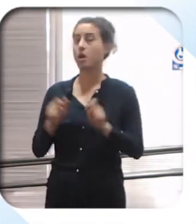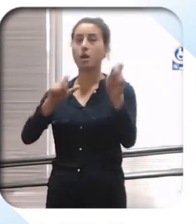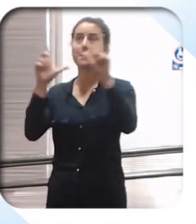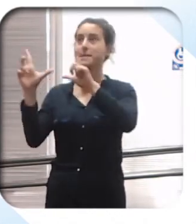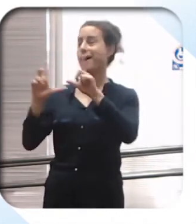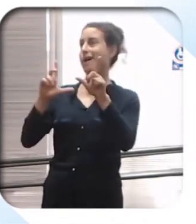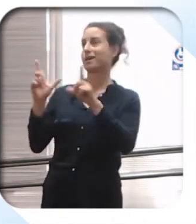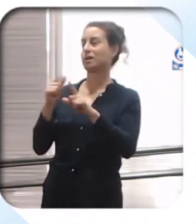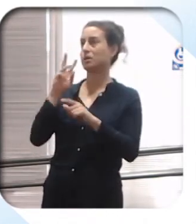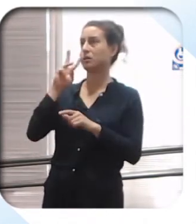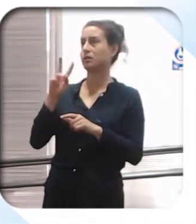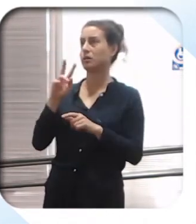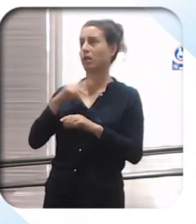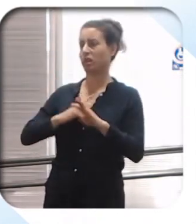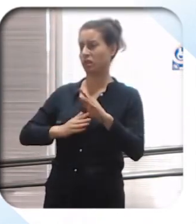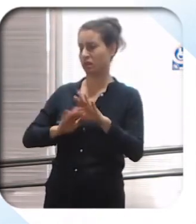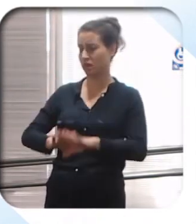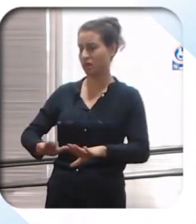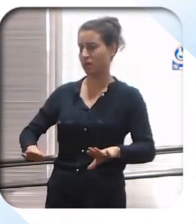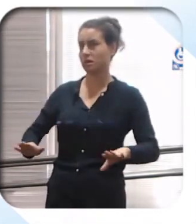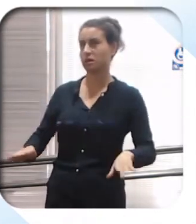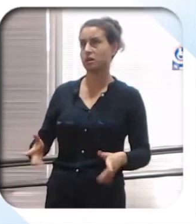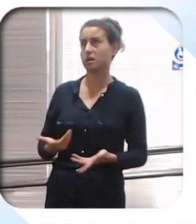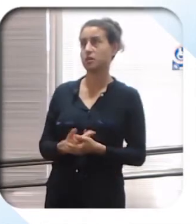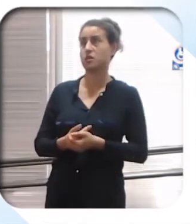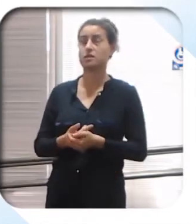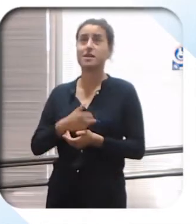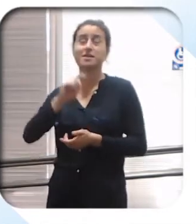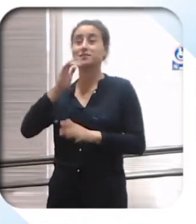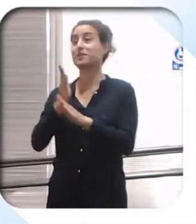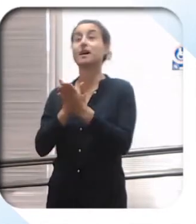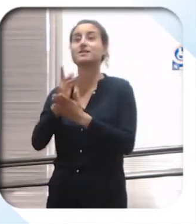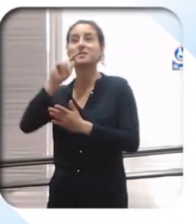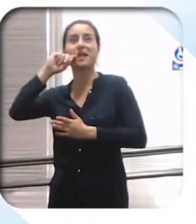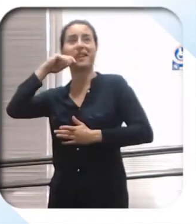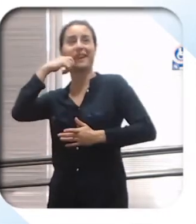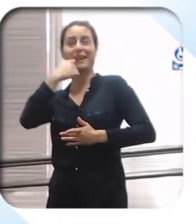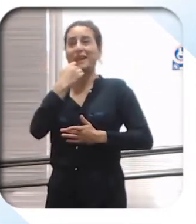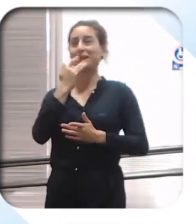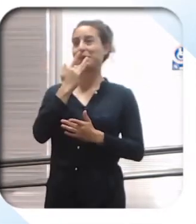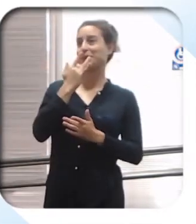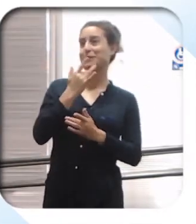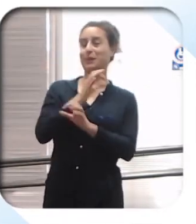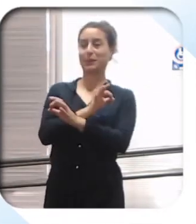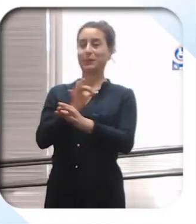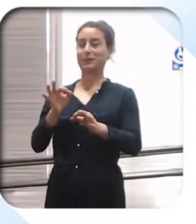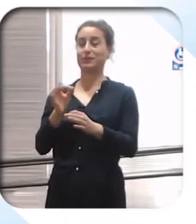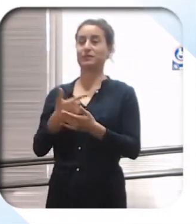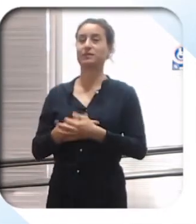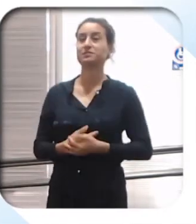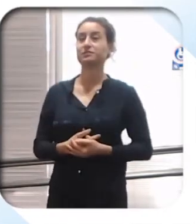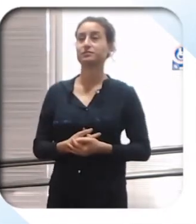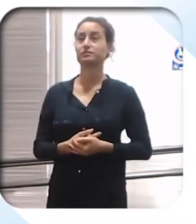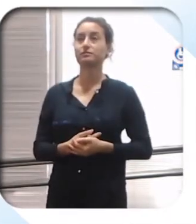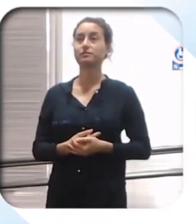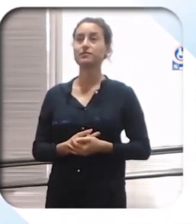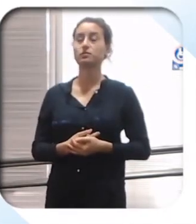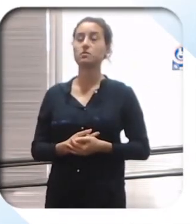imágenes son de niños, ¿no? Johnson, bueno, todo lo que ya sabemos, todos los estereotipos que